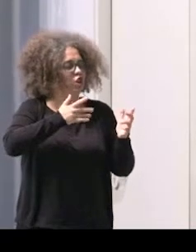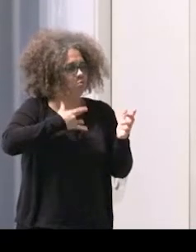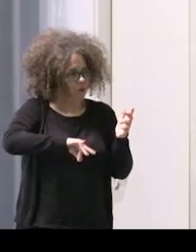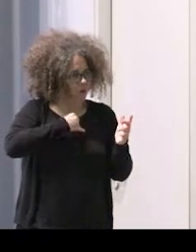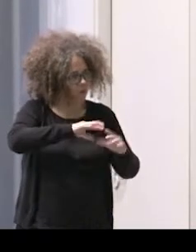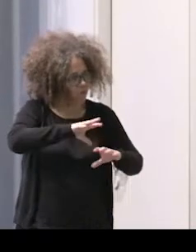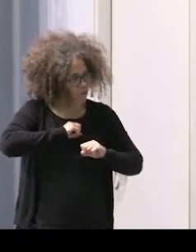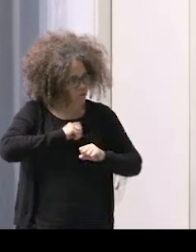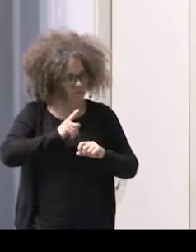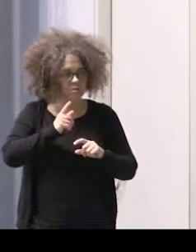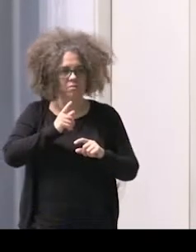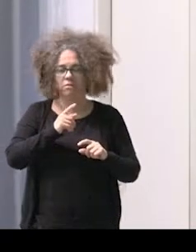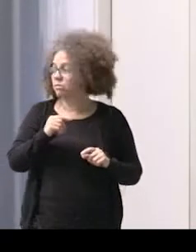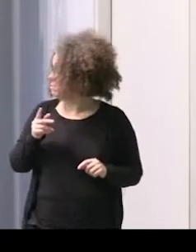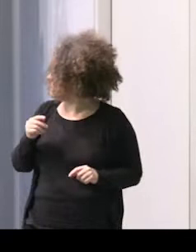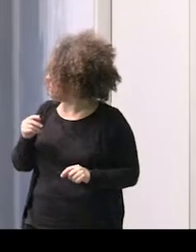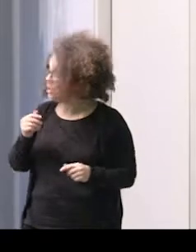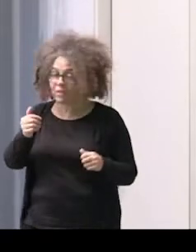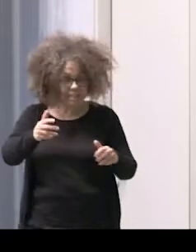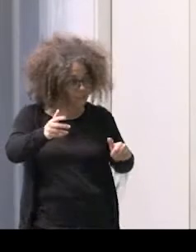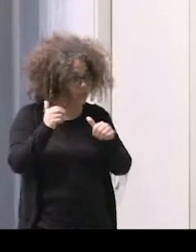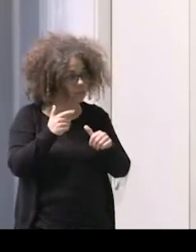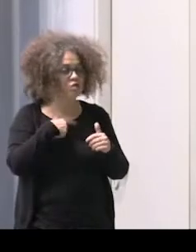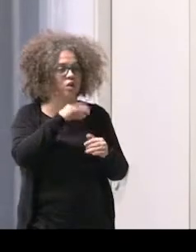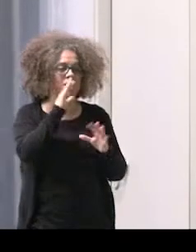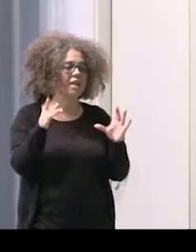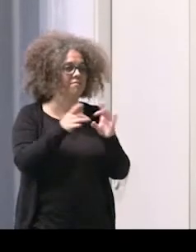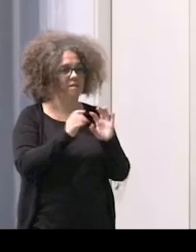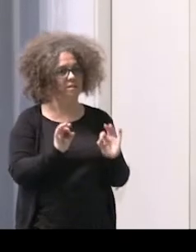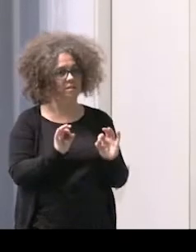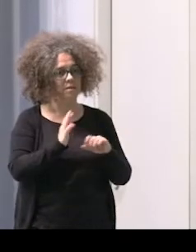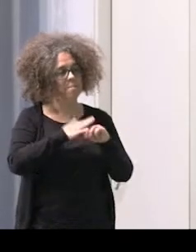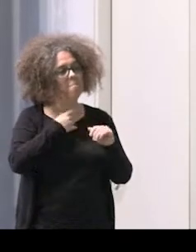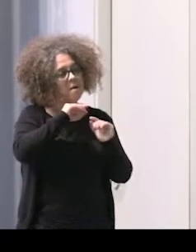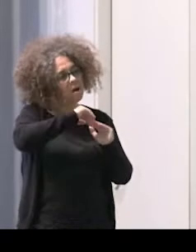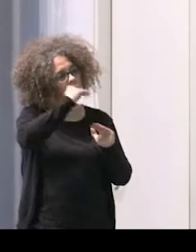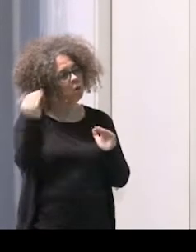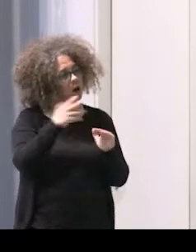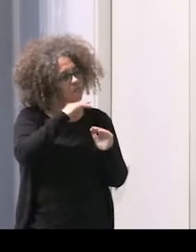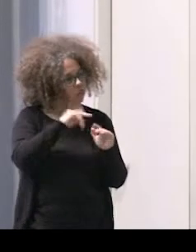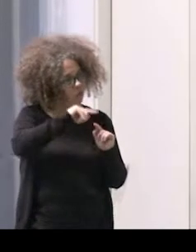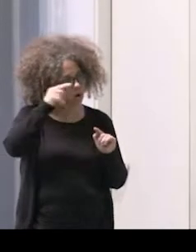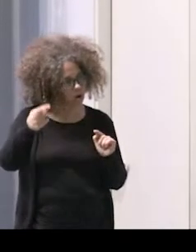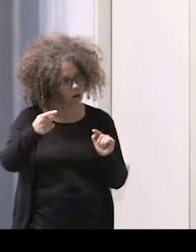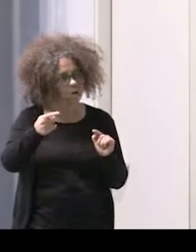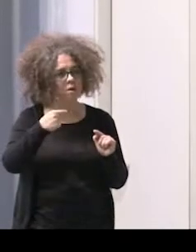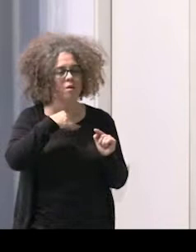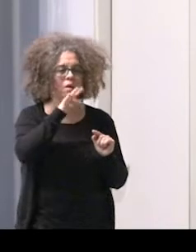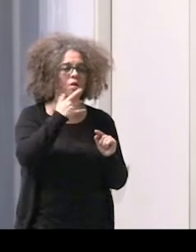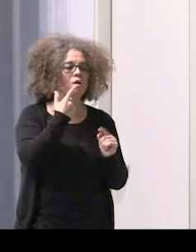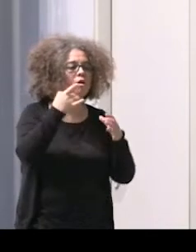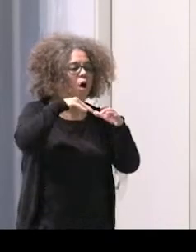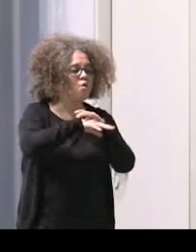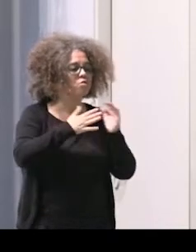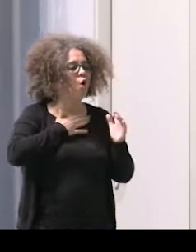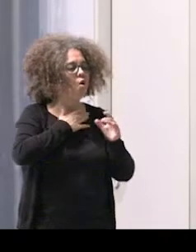ven aquí es equivalente, de alguna manera, salvando muchas distancias, a la curva azul, que es lo que hace nuestro órgano de Corti